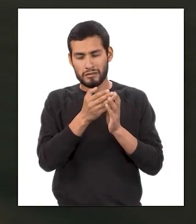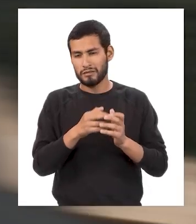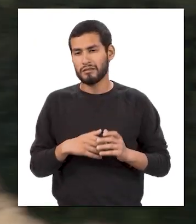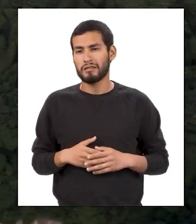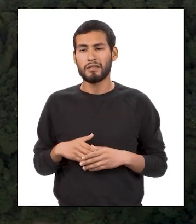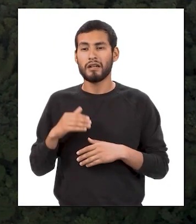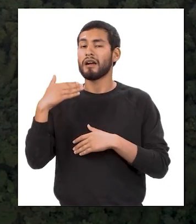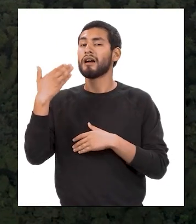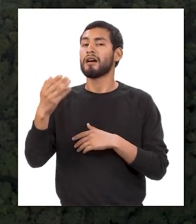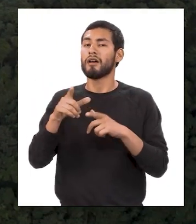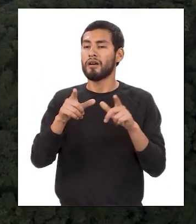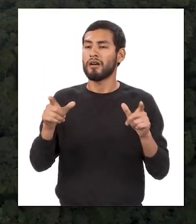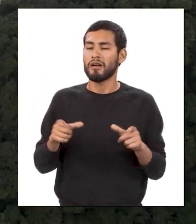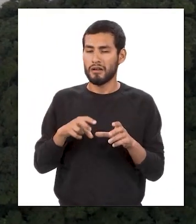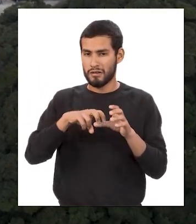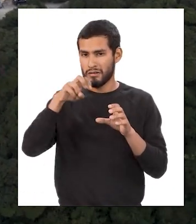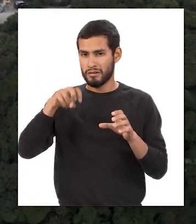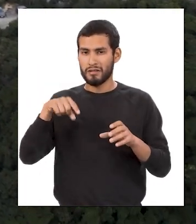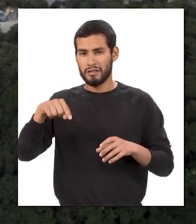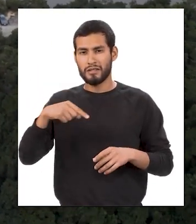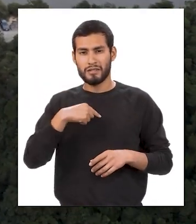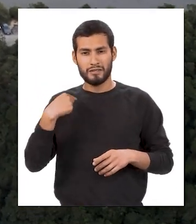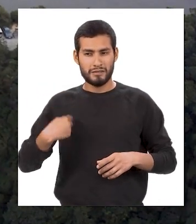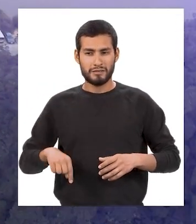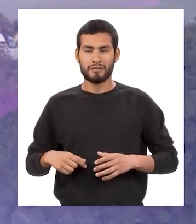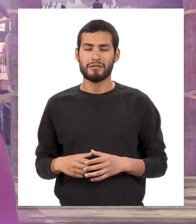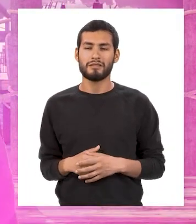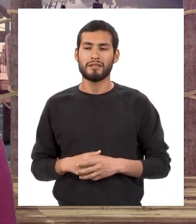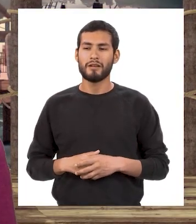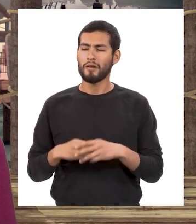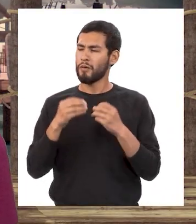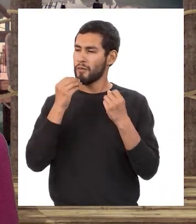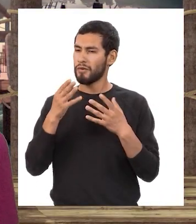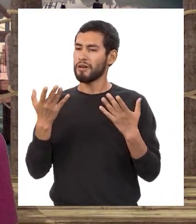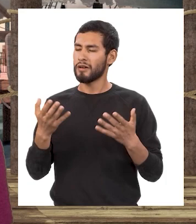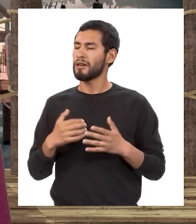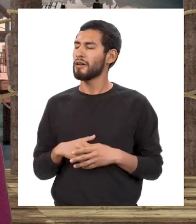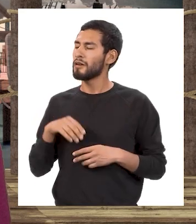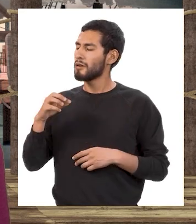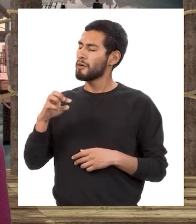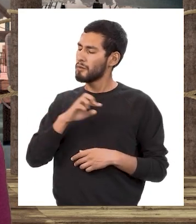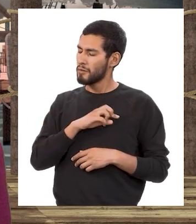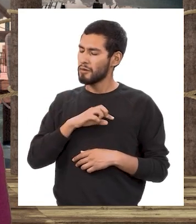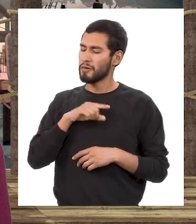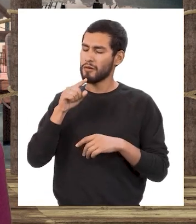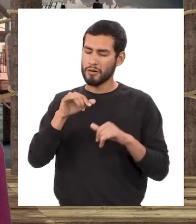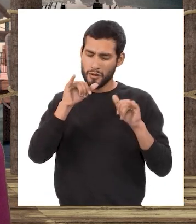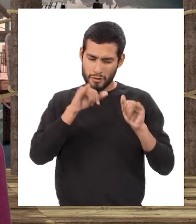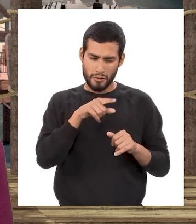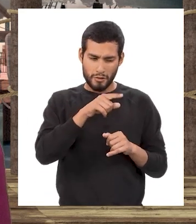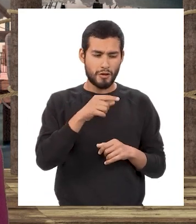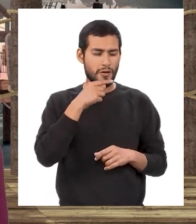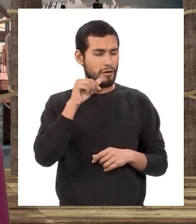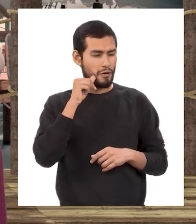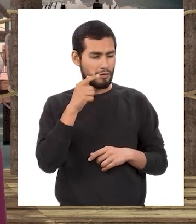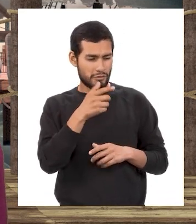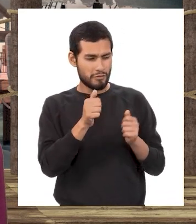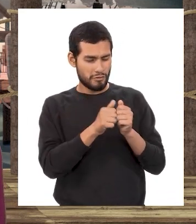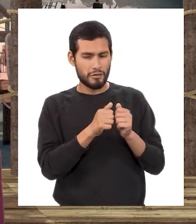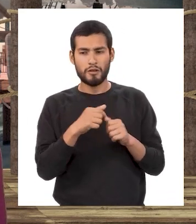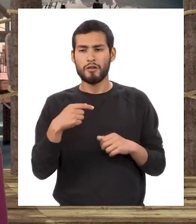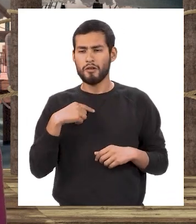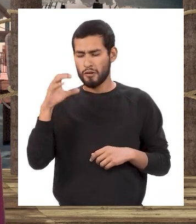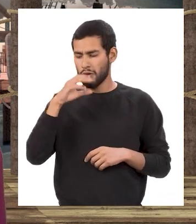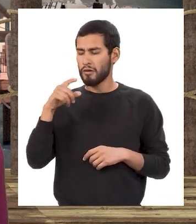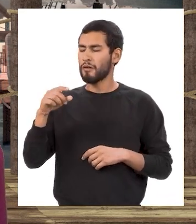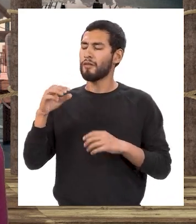técnicos. Pronto desembarcaron en Hong Kong. Bueno, Passepartout, te quedas en el club con la señorita